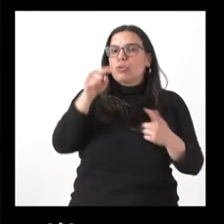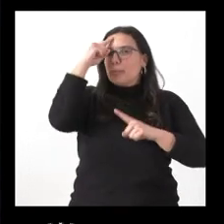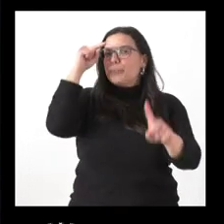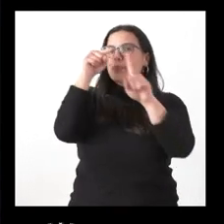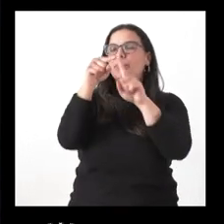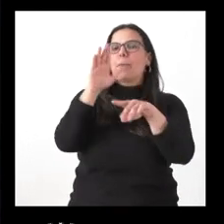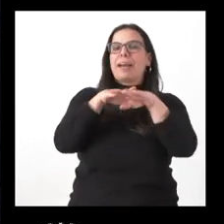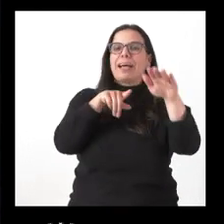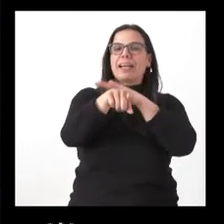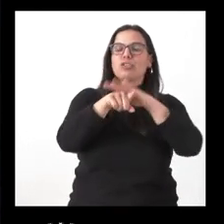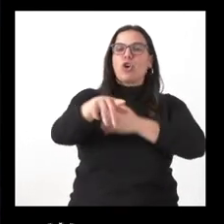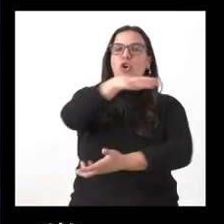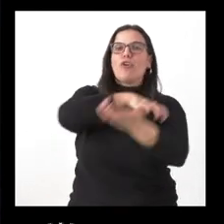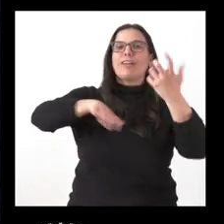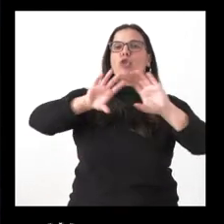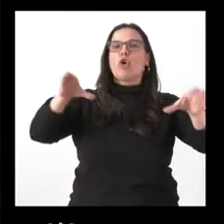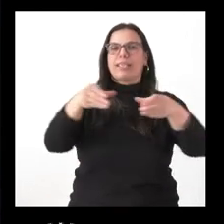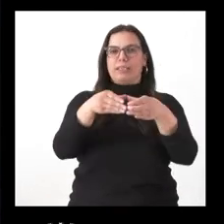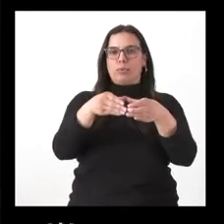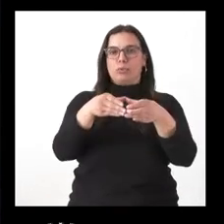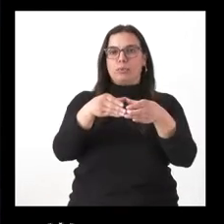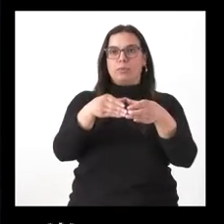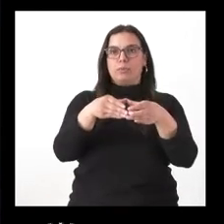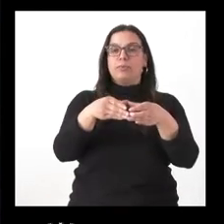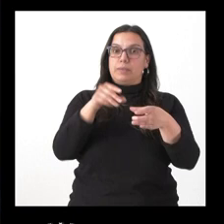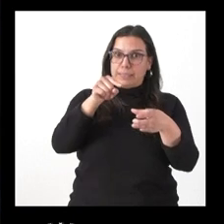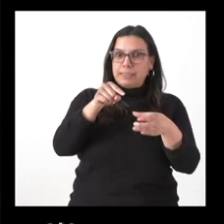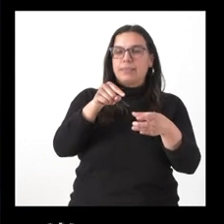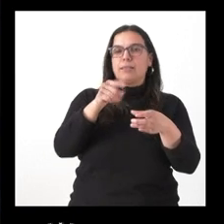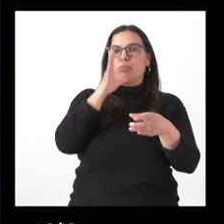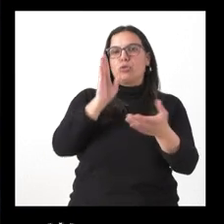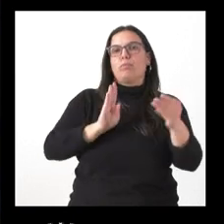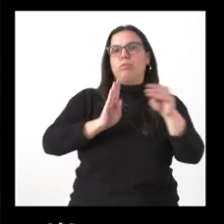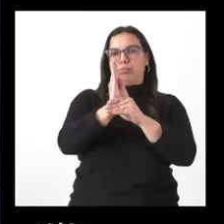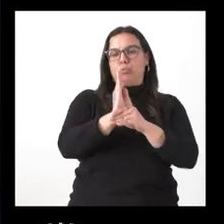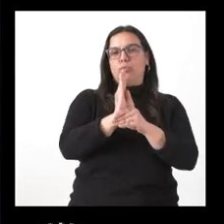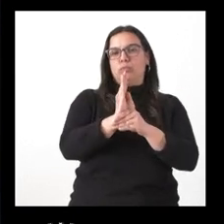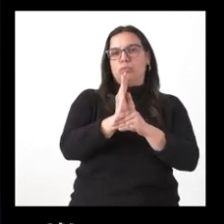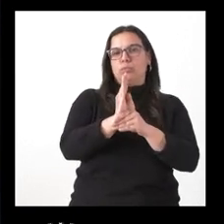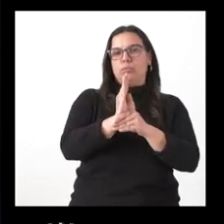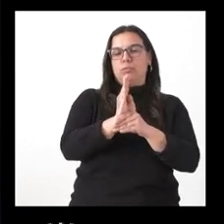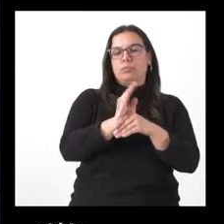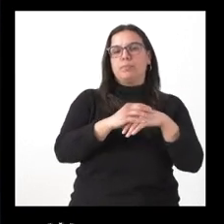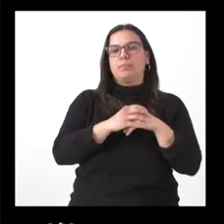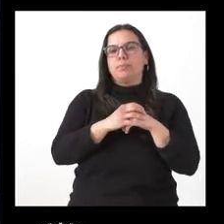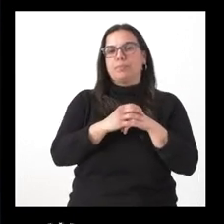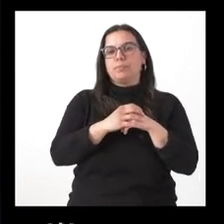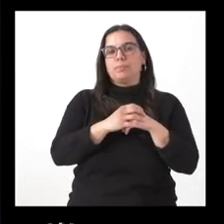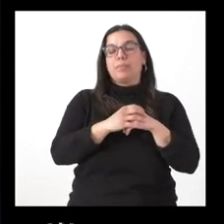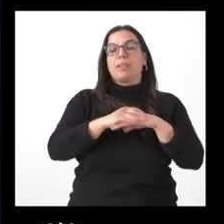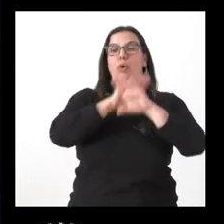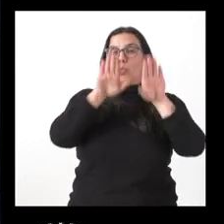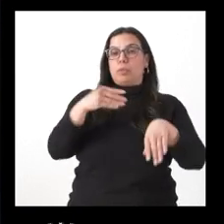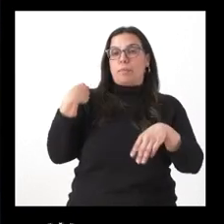a la gestión de los conflictos colectivos y por tanto ese es el objetivo de esta financiación y la última